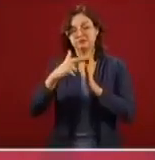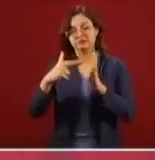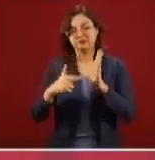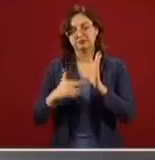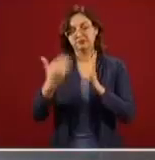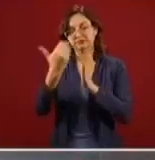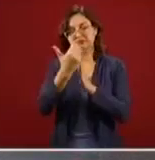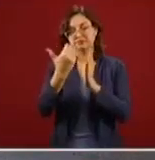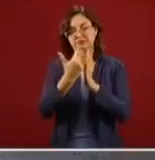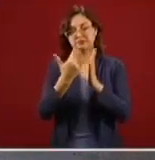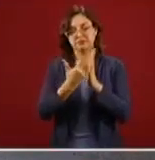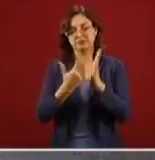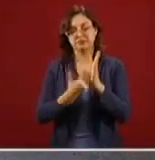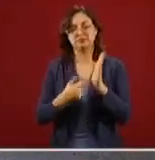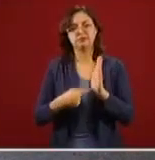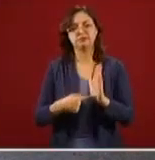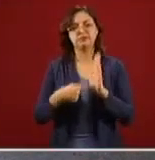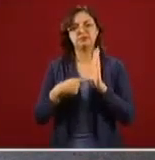las condiciones.